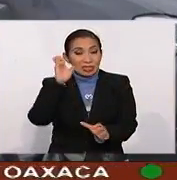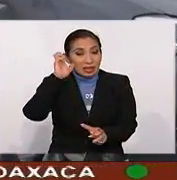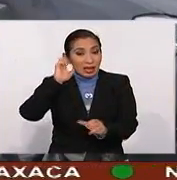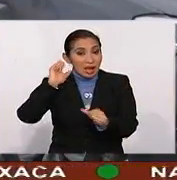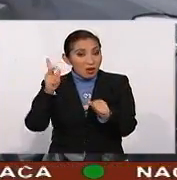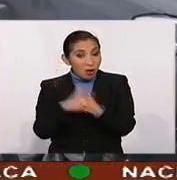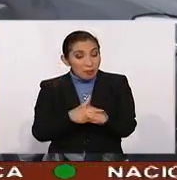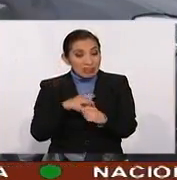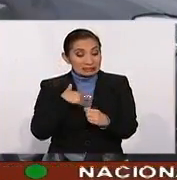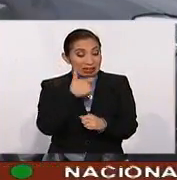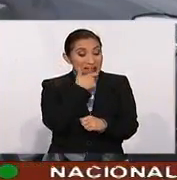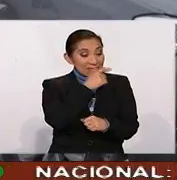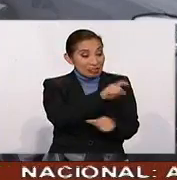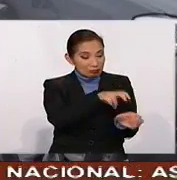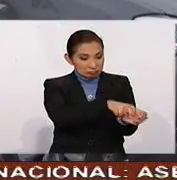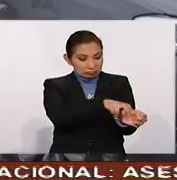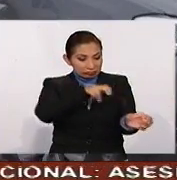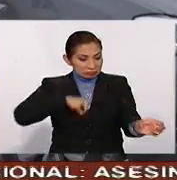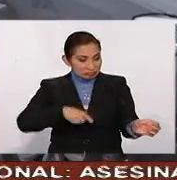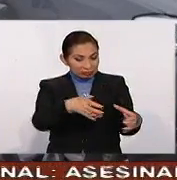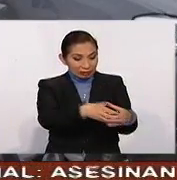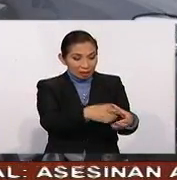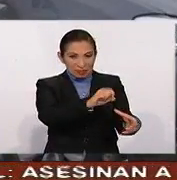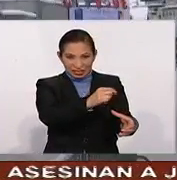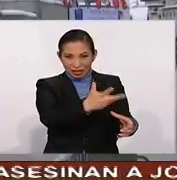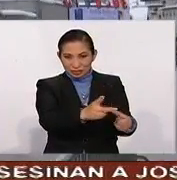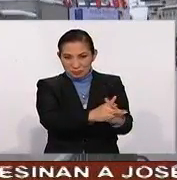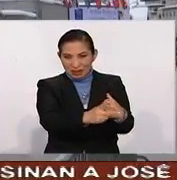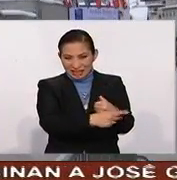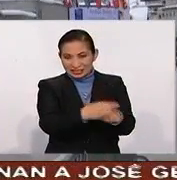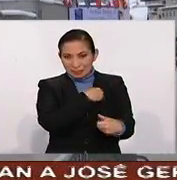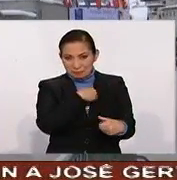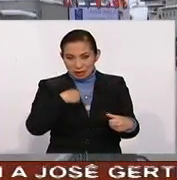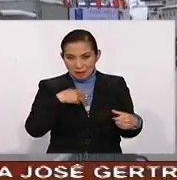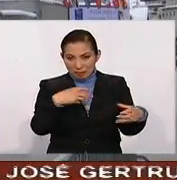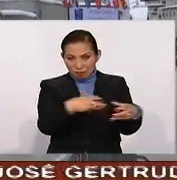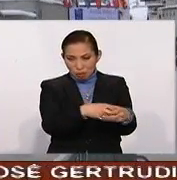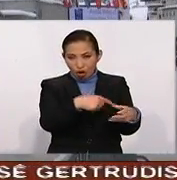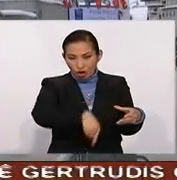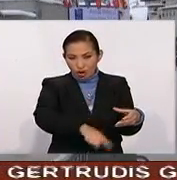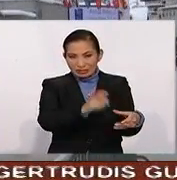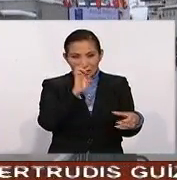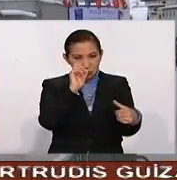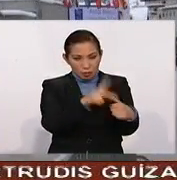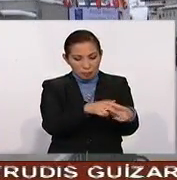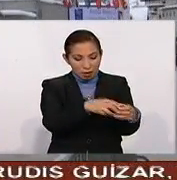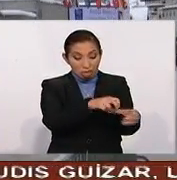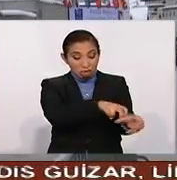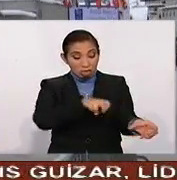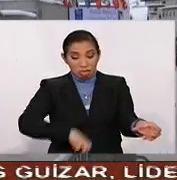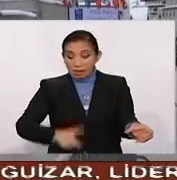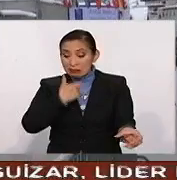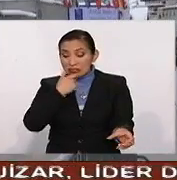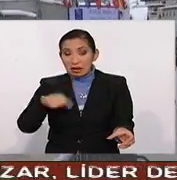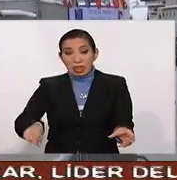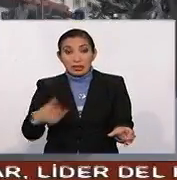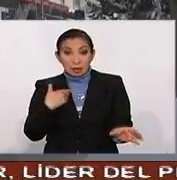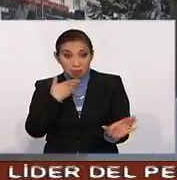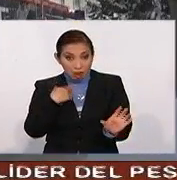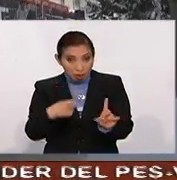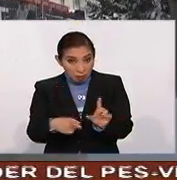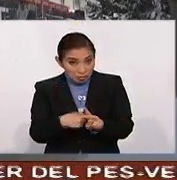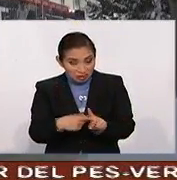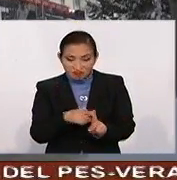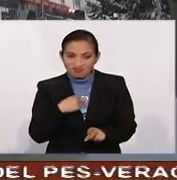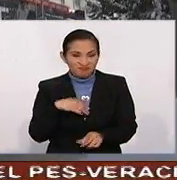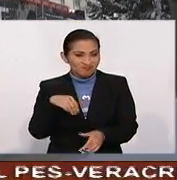si Gran Bretaña sale de los 28 países que forman este bloque, y que también para el Reino Unido no sería algo positivo.